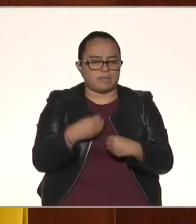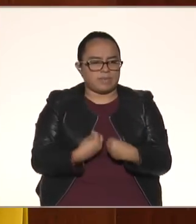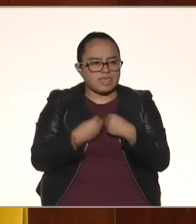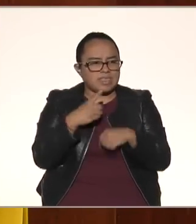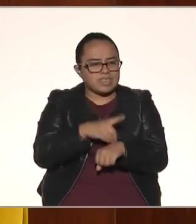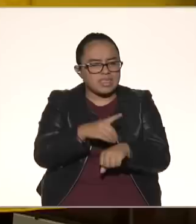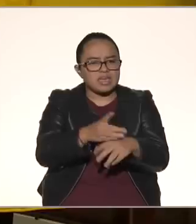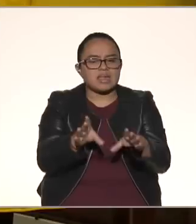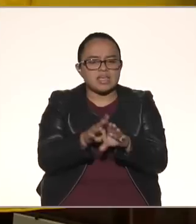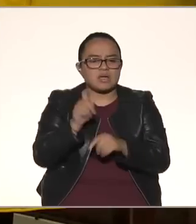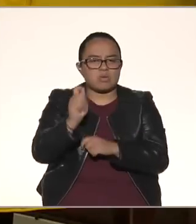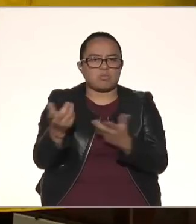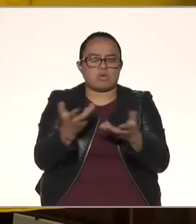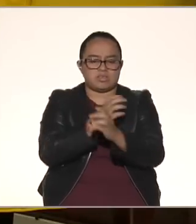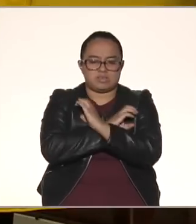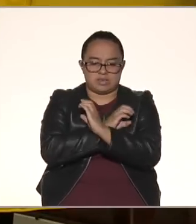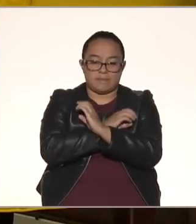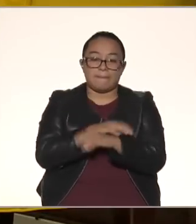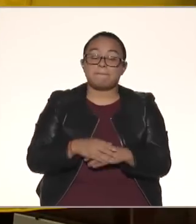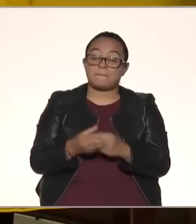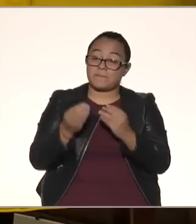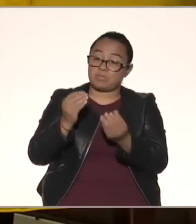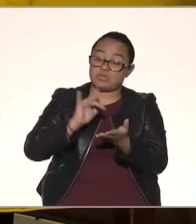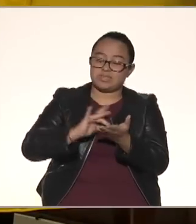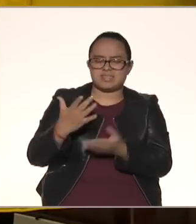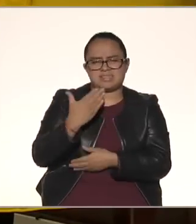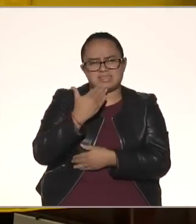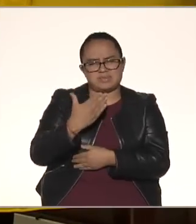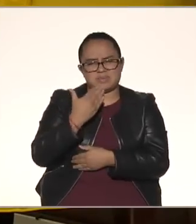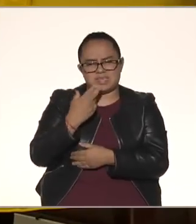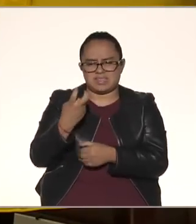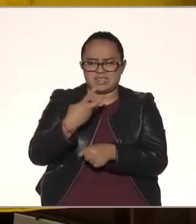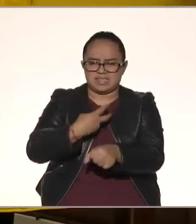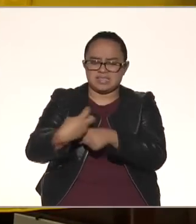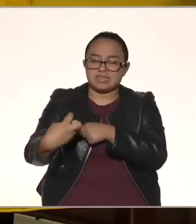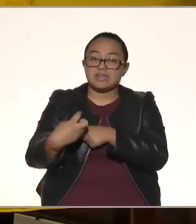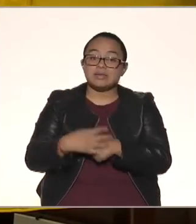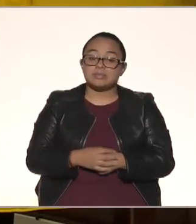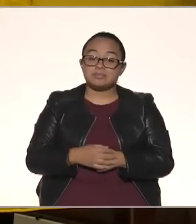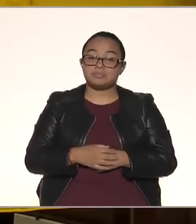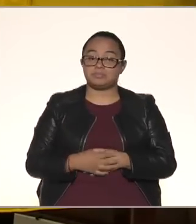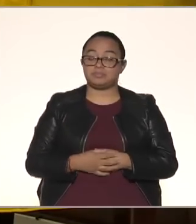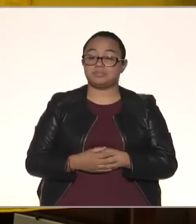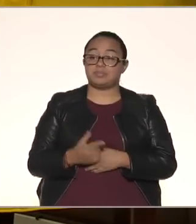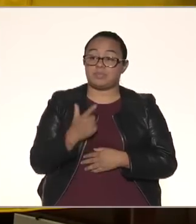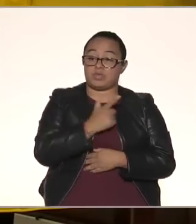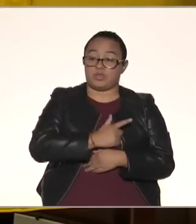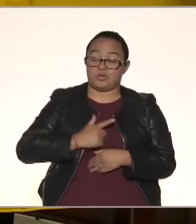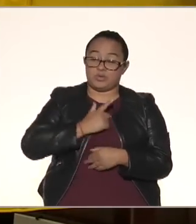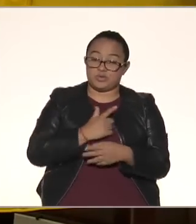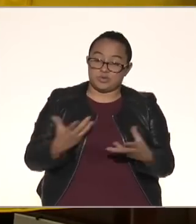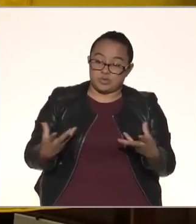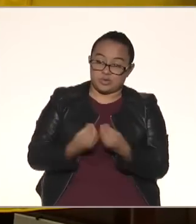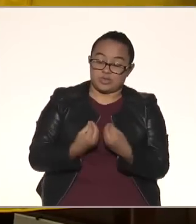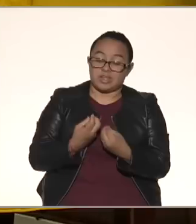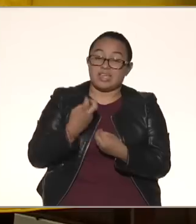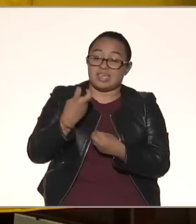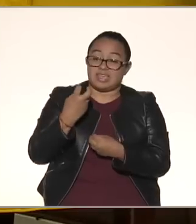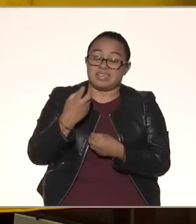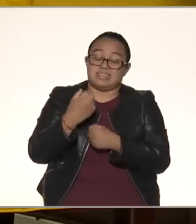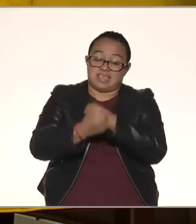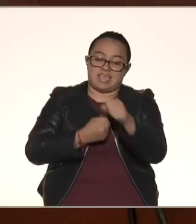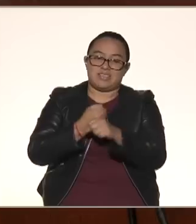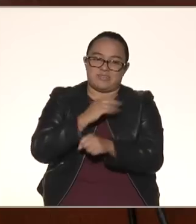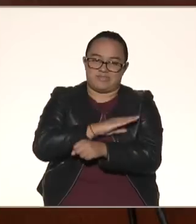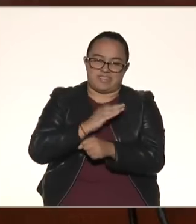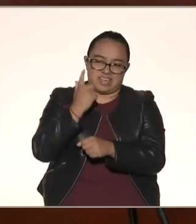cotidiana. ¿Cómo estás? Muy bien, muchas gracias por la invitación y bueno, un placer estar con ustedes nuevamente. Feliz, feliz año. Así es,